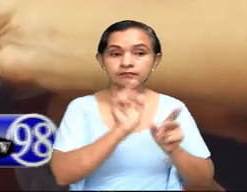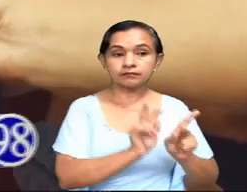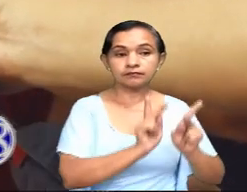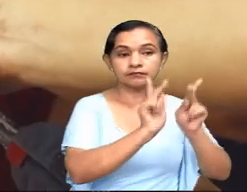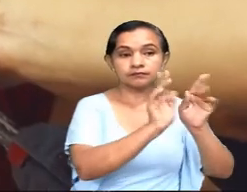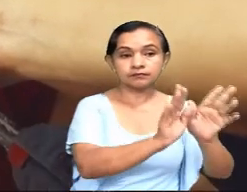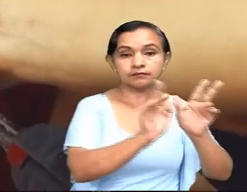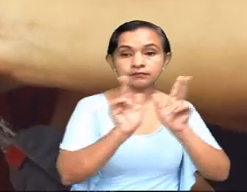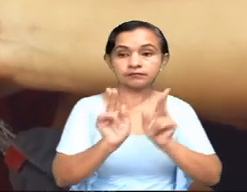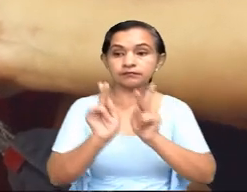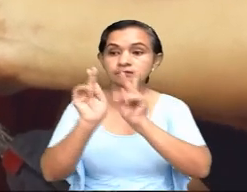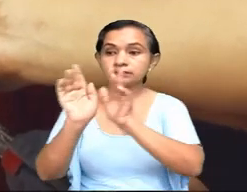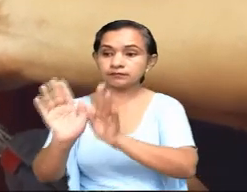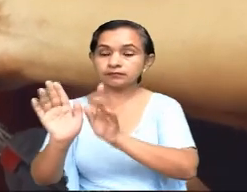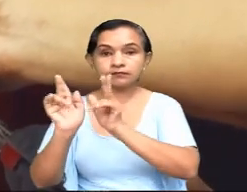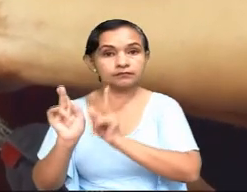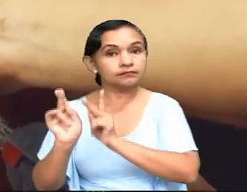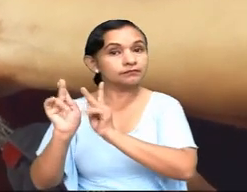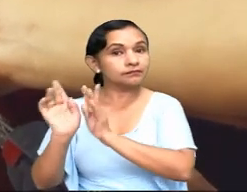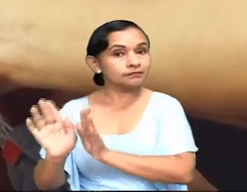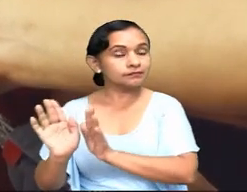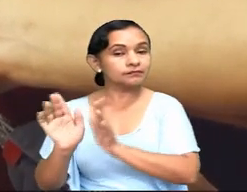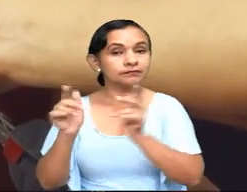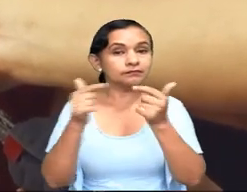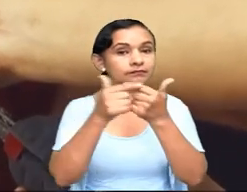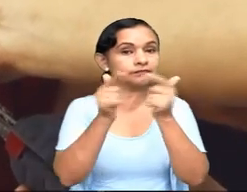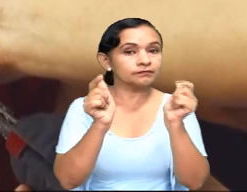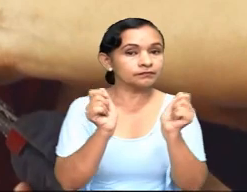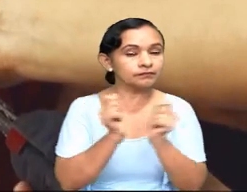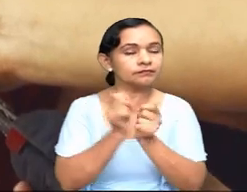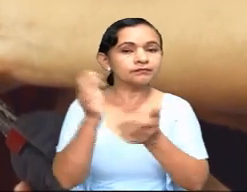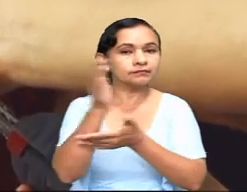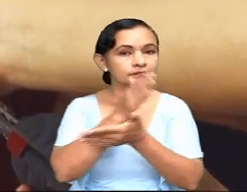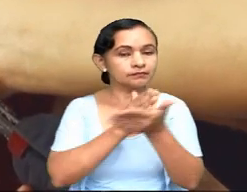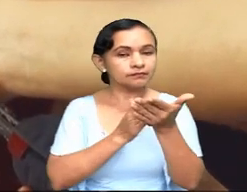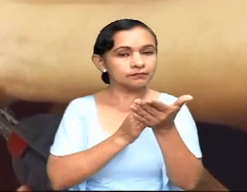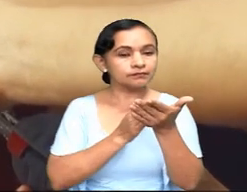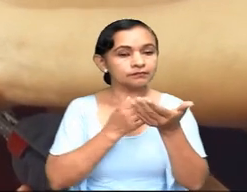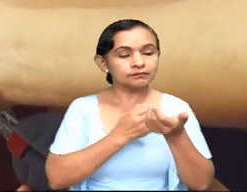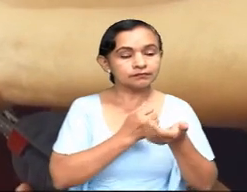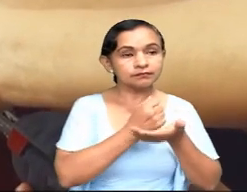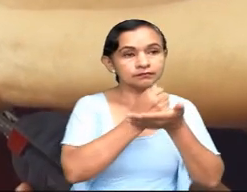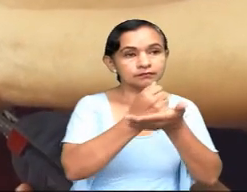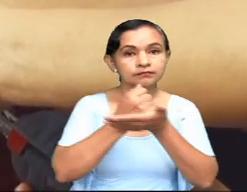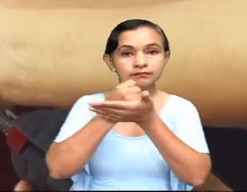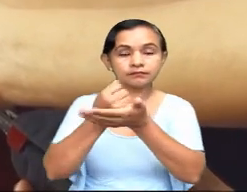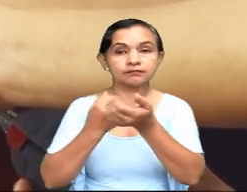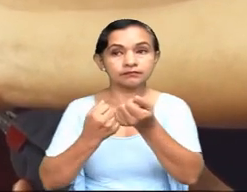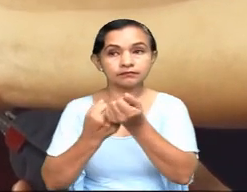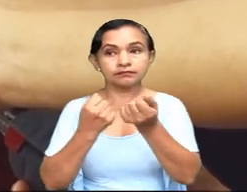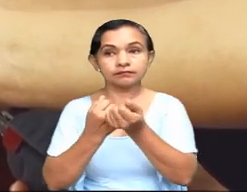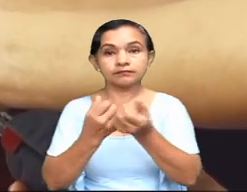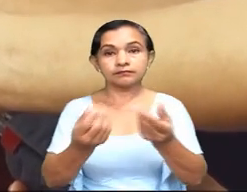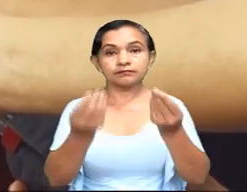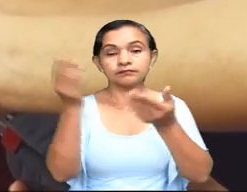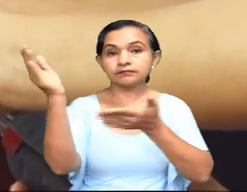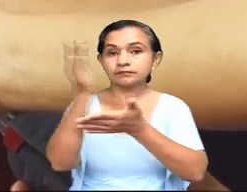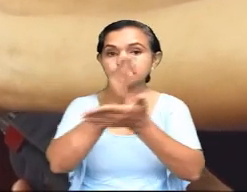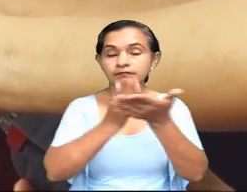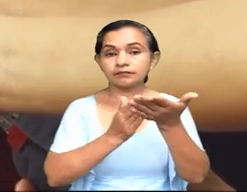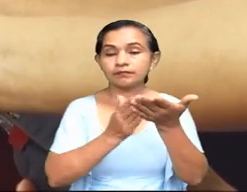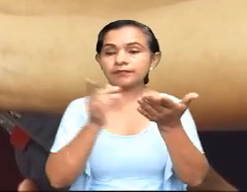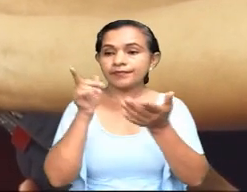se realiza además en grupo, ¿verdad? Porque en grupos de autoayuda, porque muchas veces se tiene la